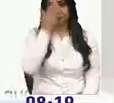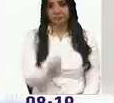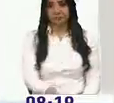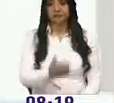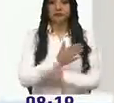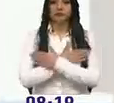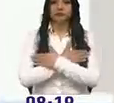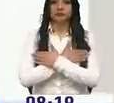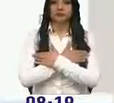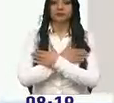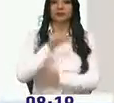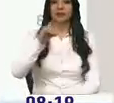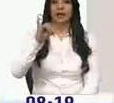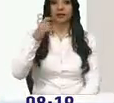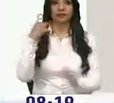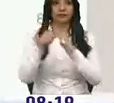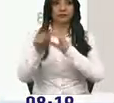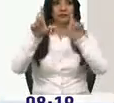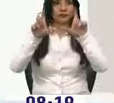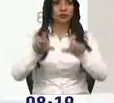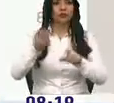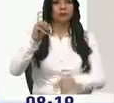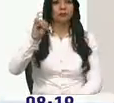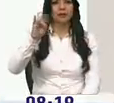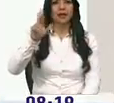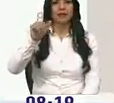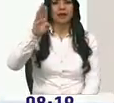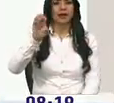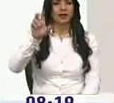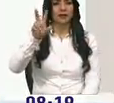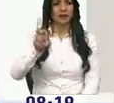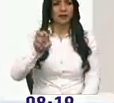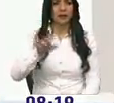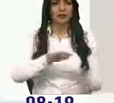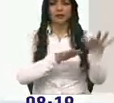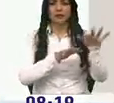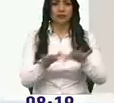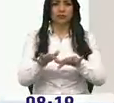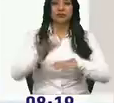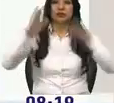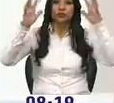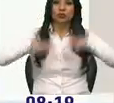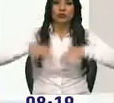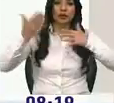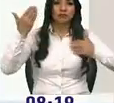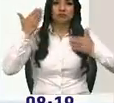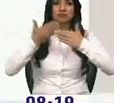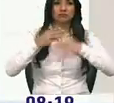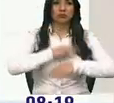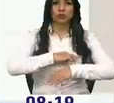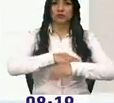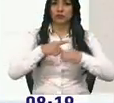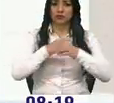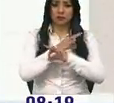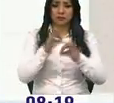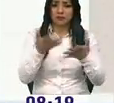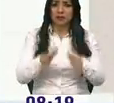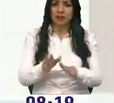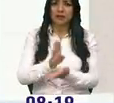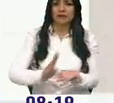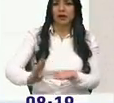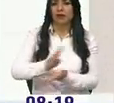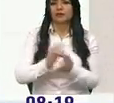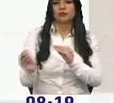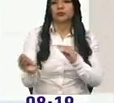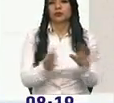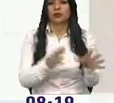Danilo Molina, le envío estas fotos. Esto es en Miravalle de Puengasí. Se derrumbó con las lluvias anteriores y nadie del municipio llega acá. Este barrio es abandonado,